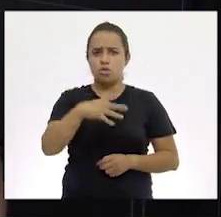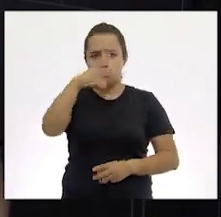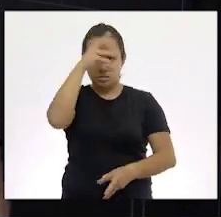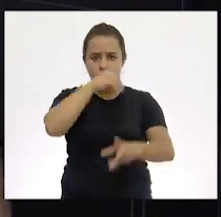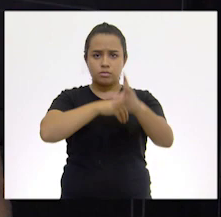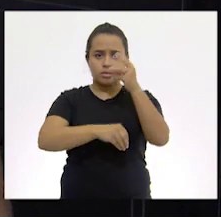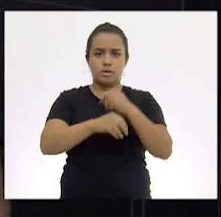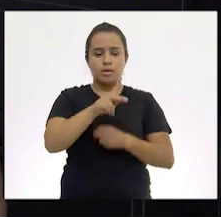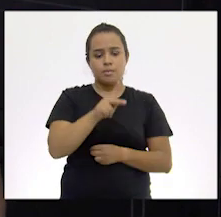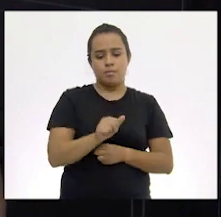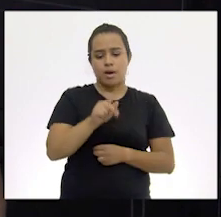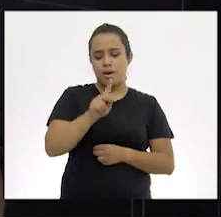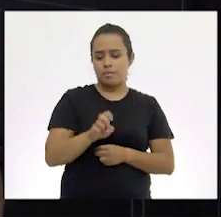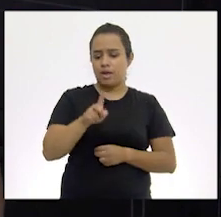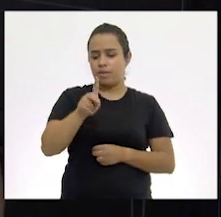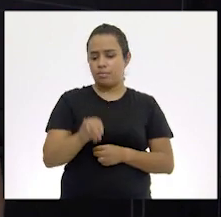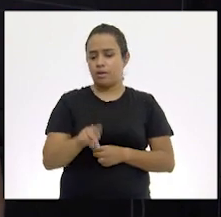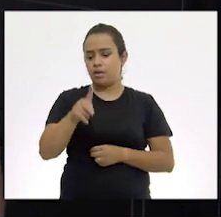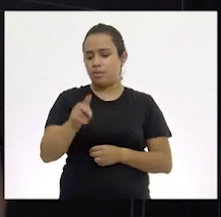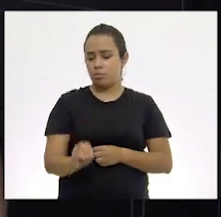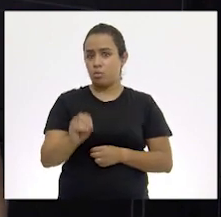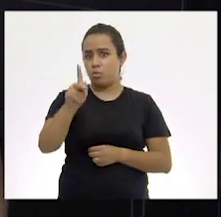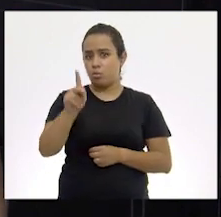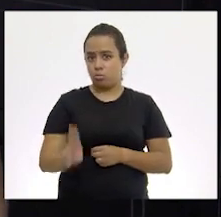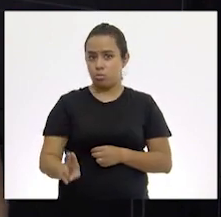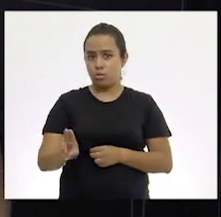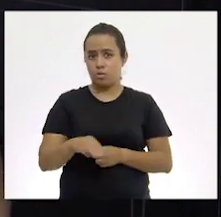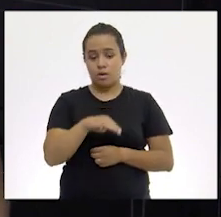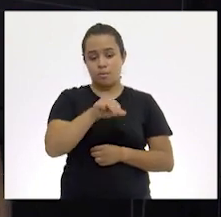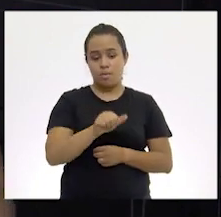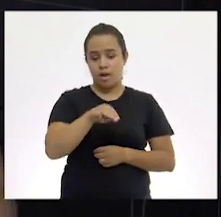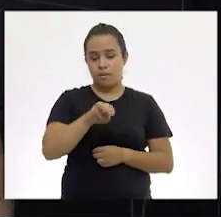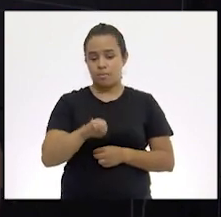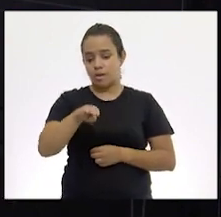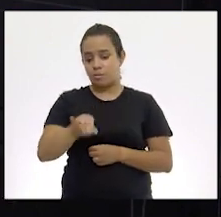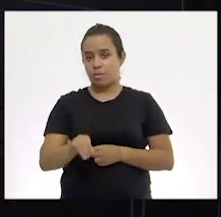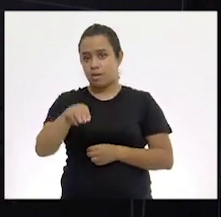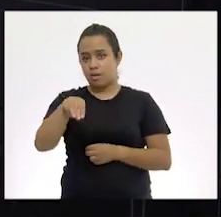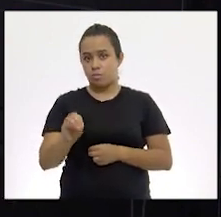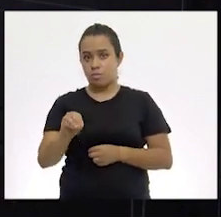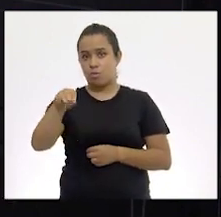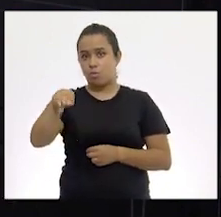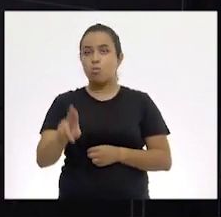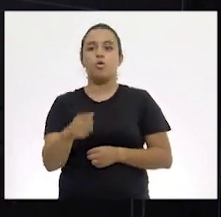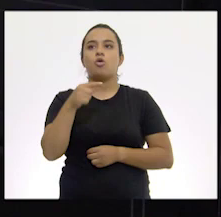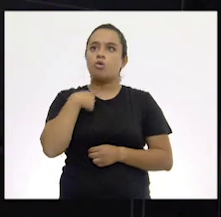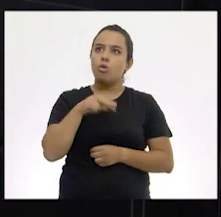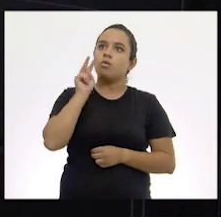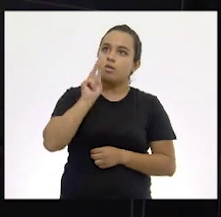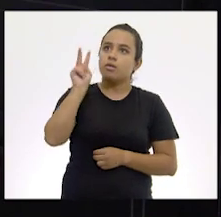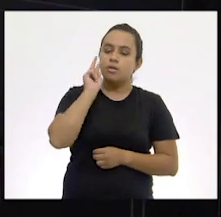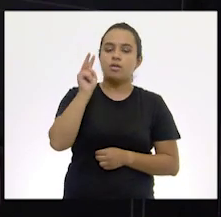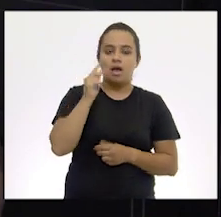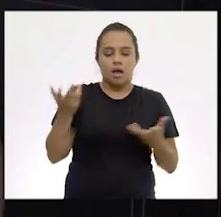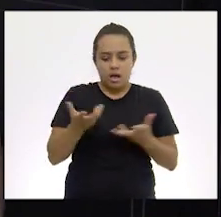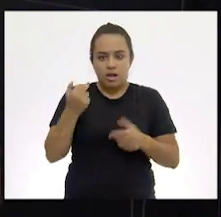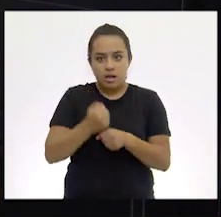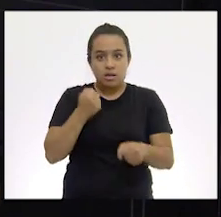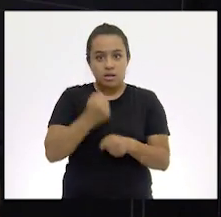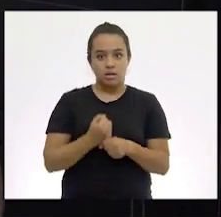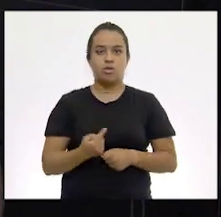aprendiendo pa, pe, pi, po, pu, mi, mame, mi, momu, así estuve. Y como